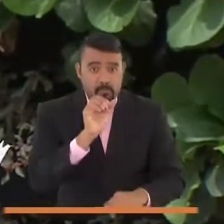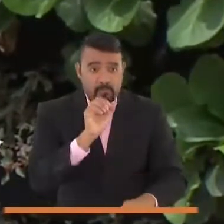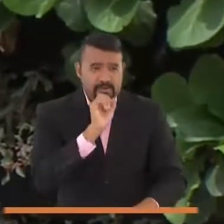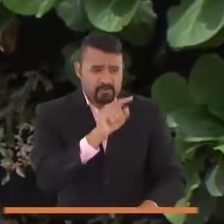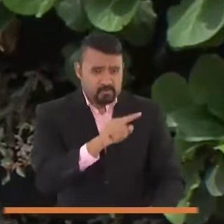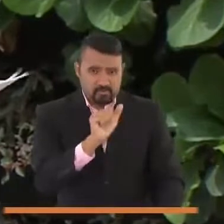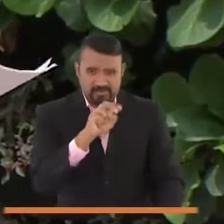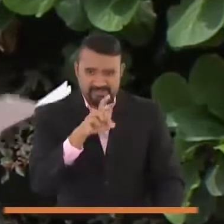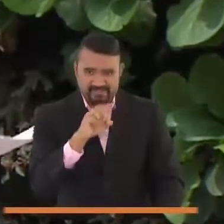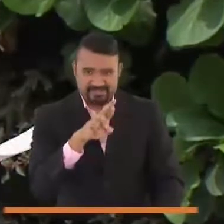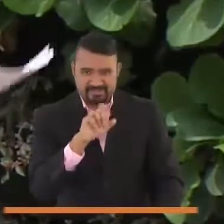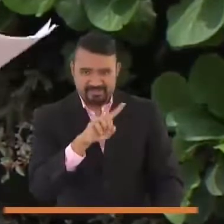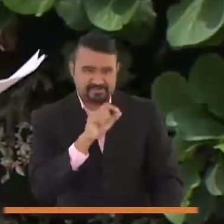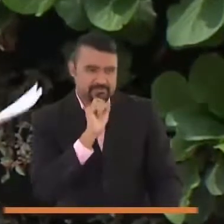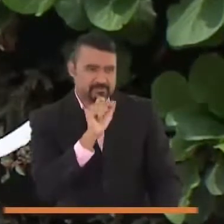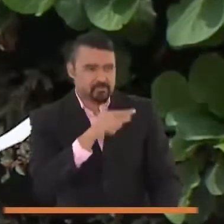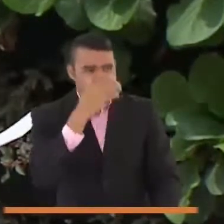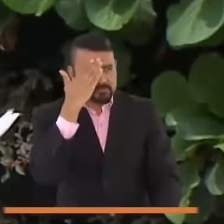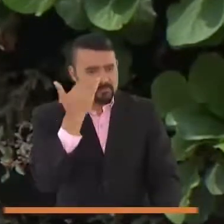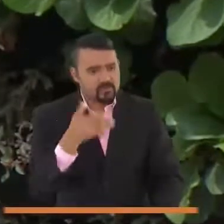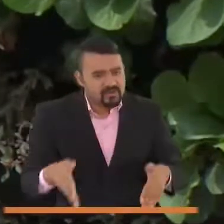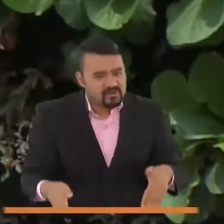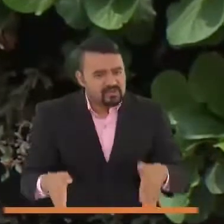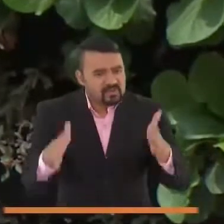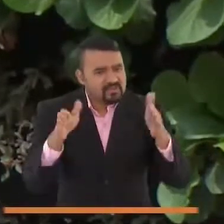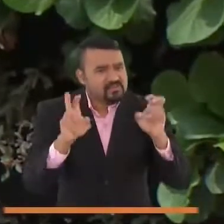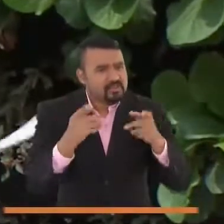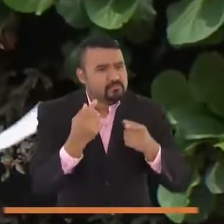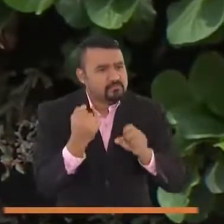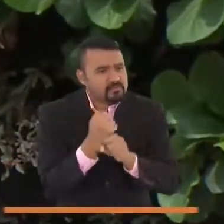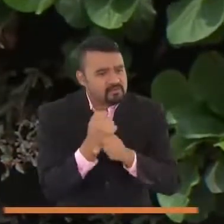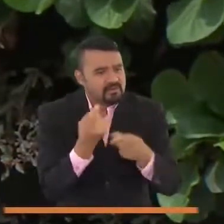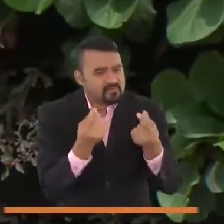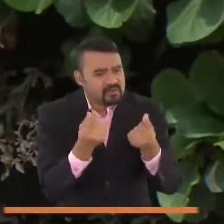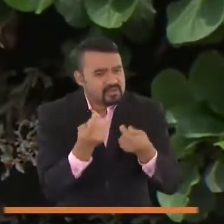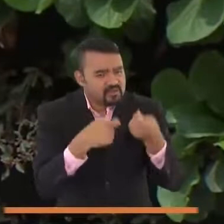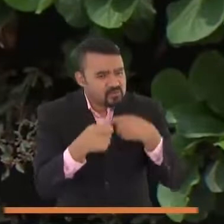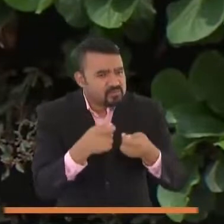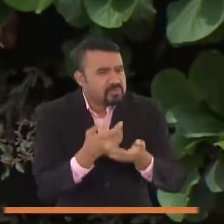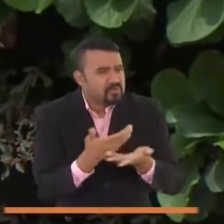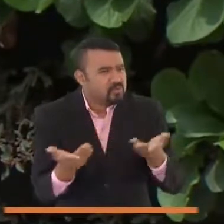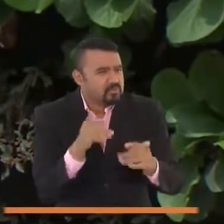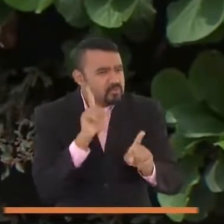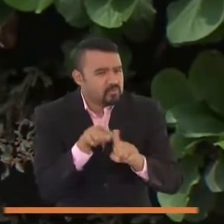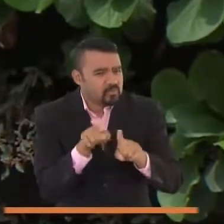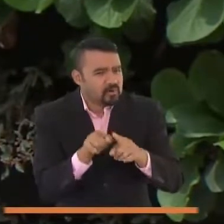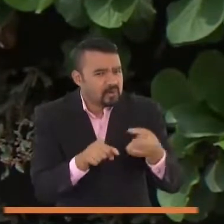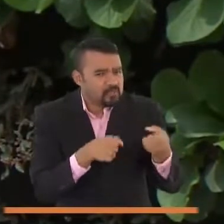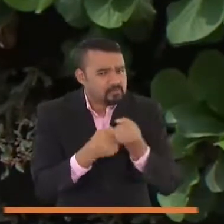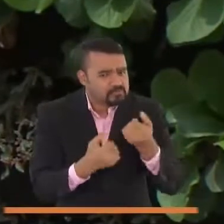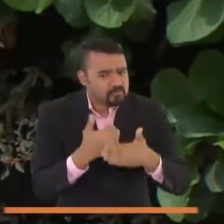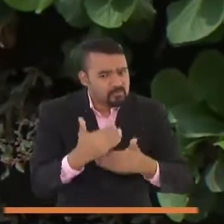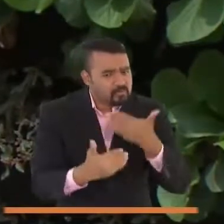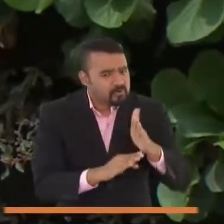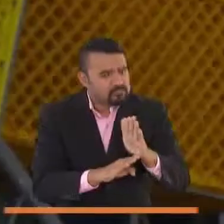lo que será la economía en este pasaje, cómo evolucionará a propósito del apoyo que brinda la administración. Bueno,